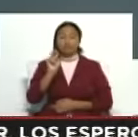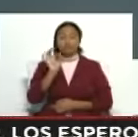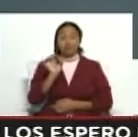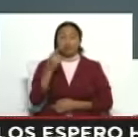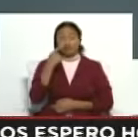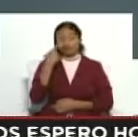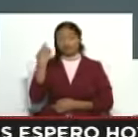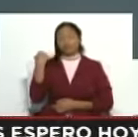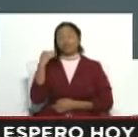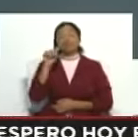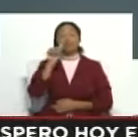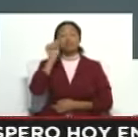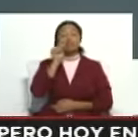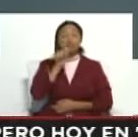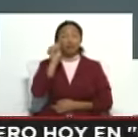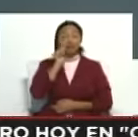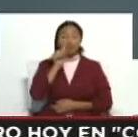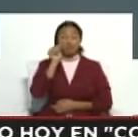sábado,